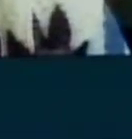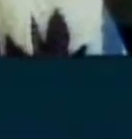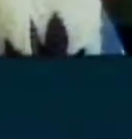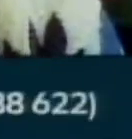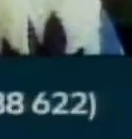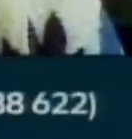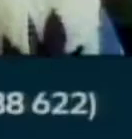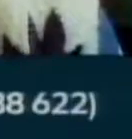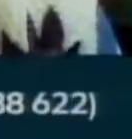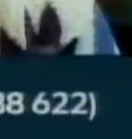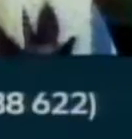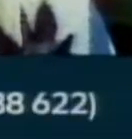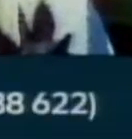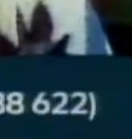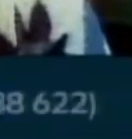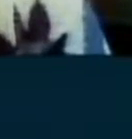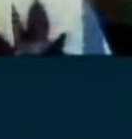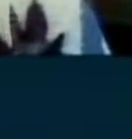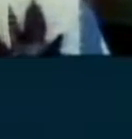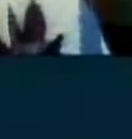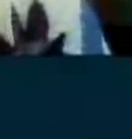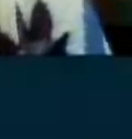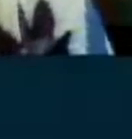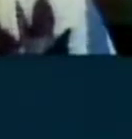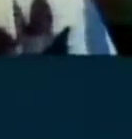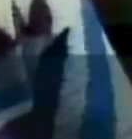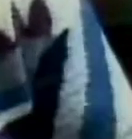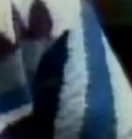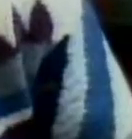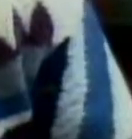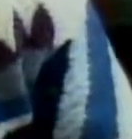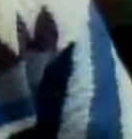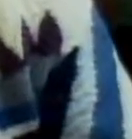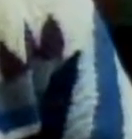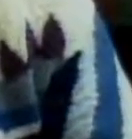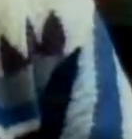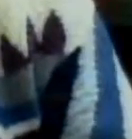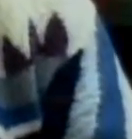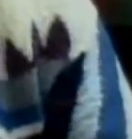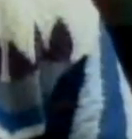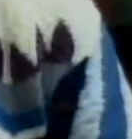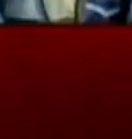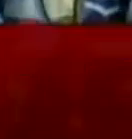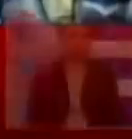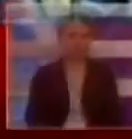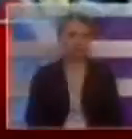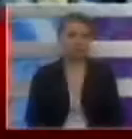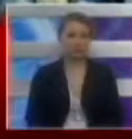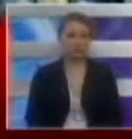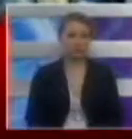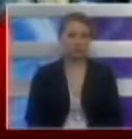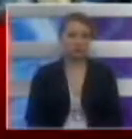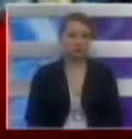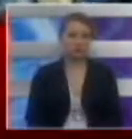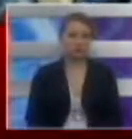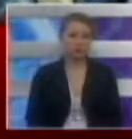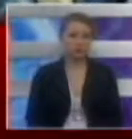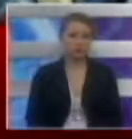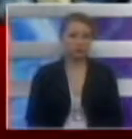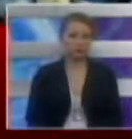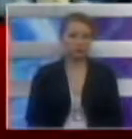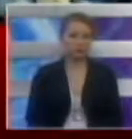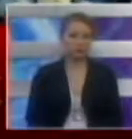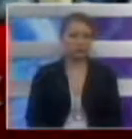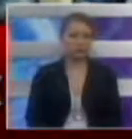ya tejen las señoras. Entonces, ante ello, estas chompas son reversibles de dos caras y ya no hay cruce